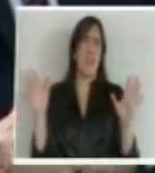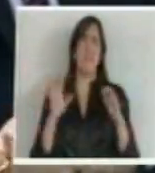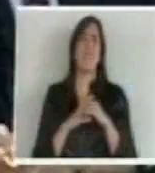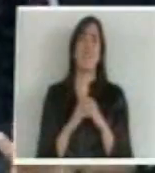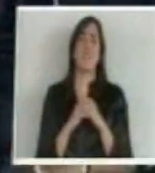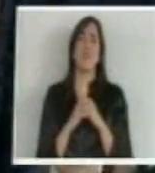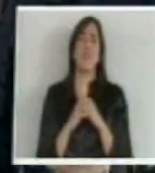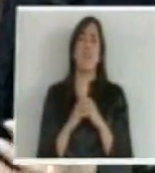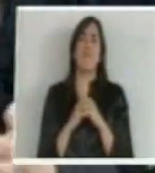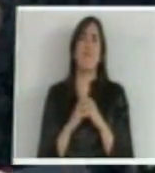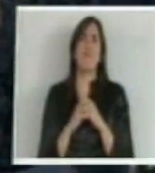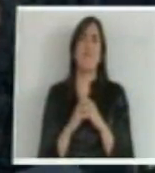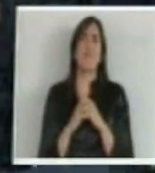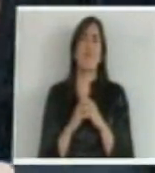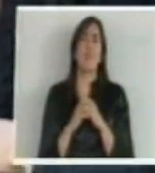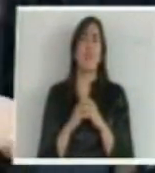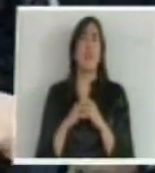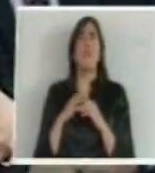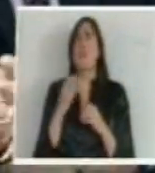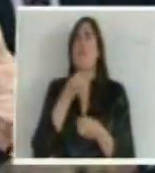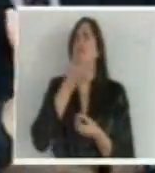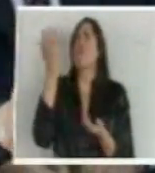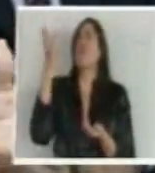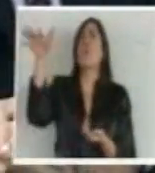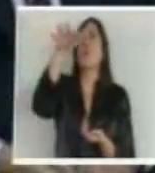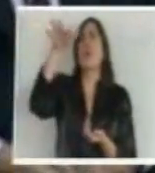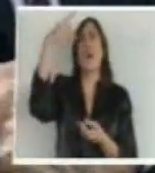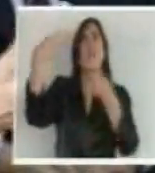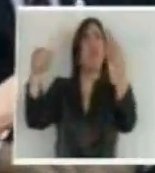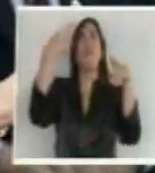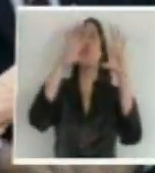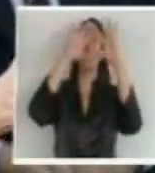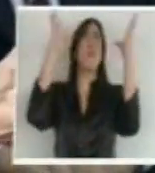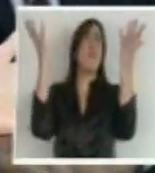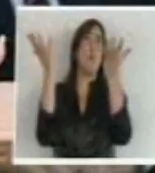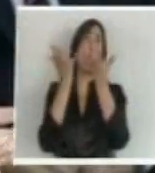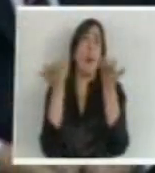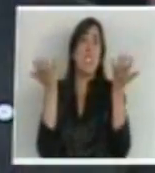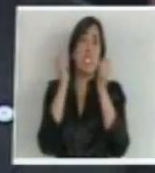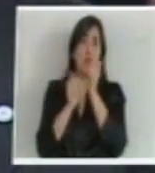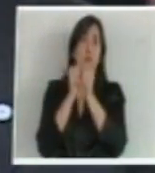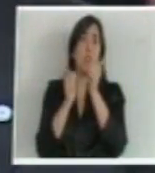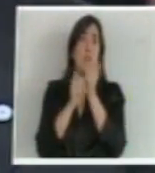En todas partes, o en muchísimas partes del mundo y en la historia misma,